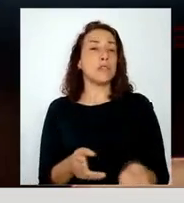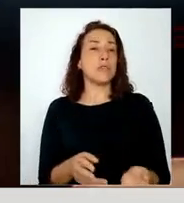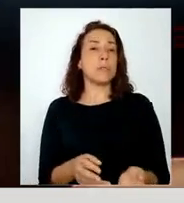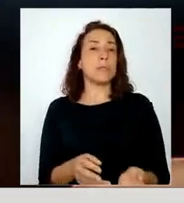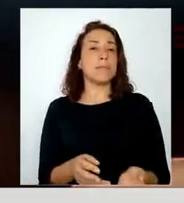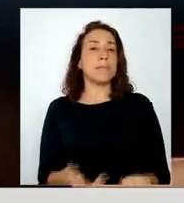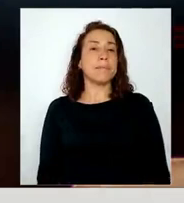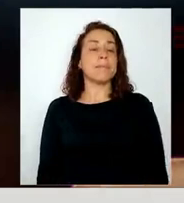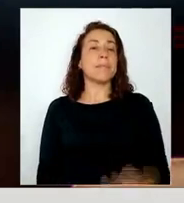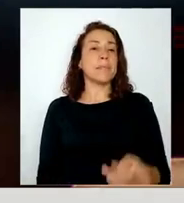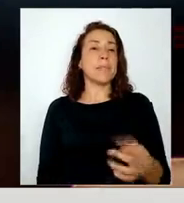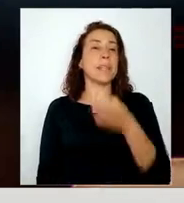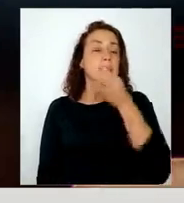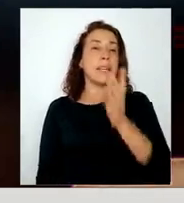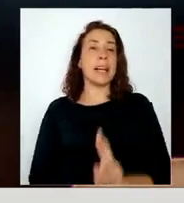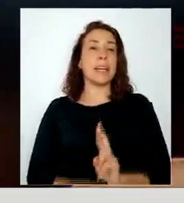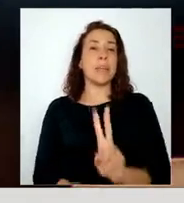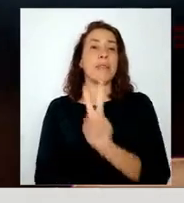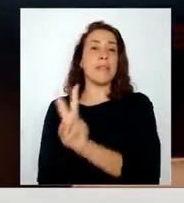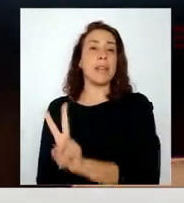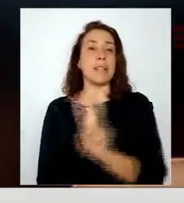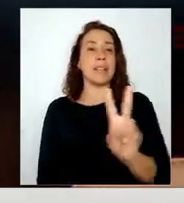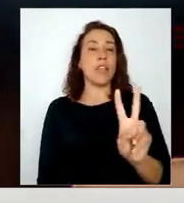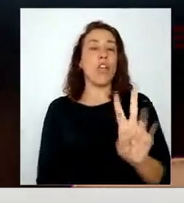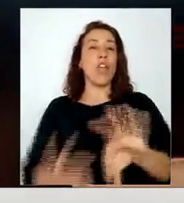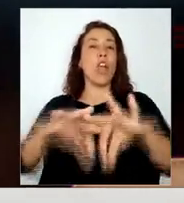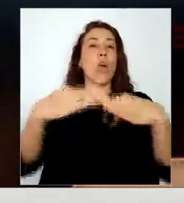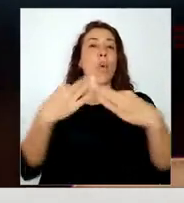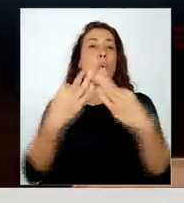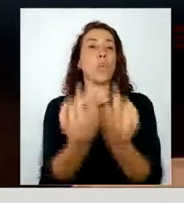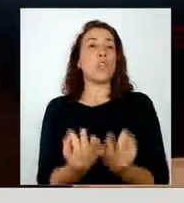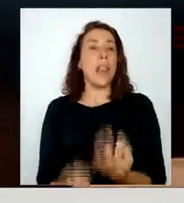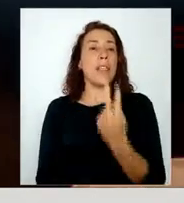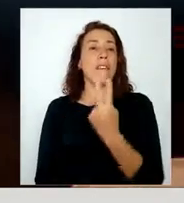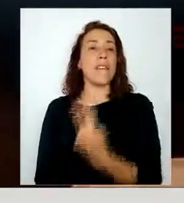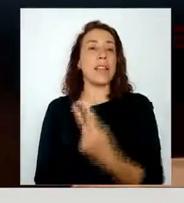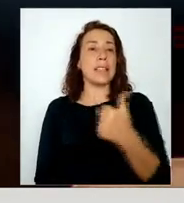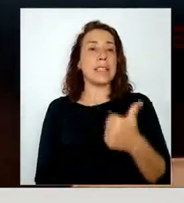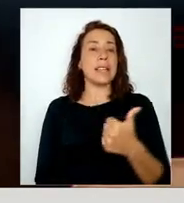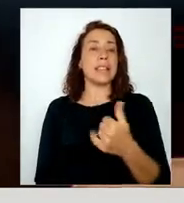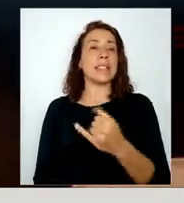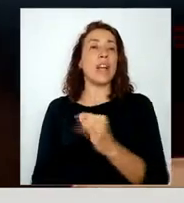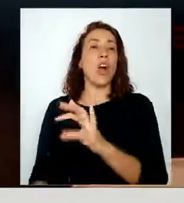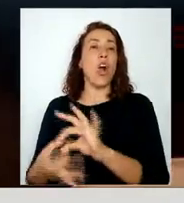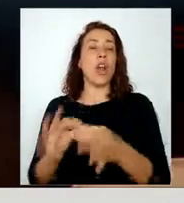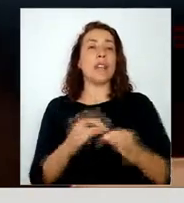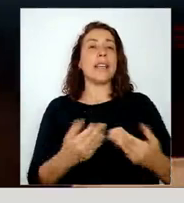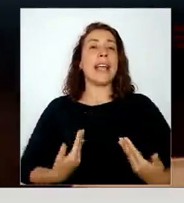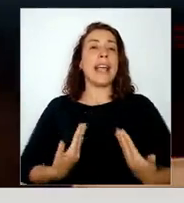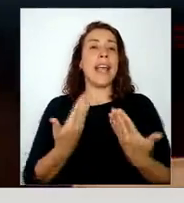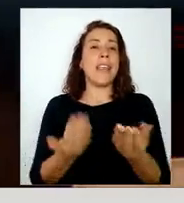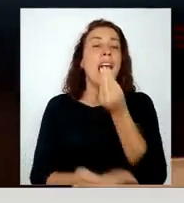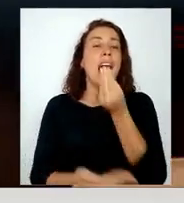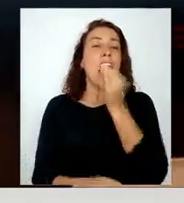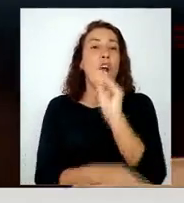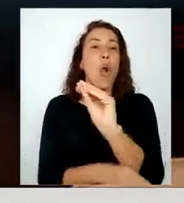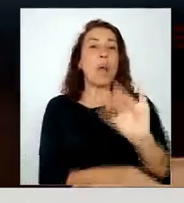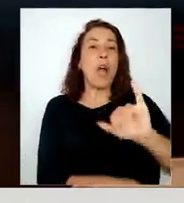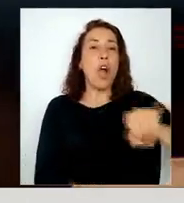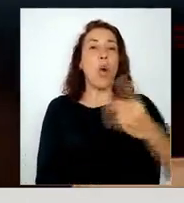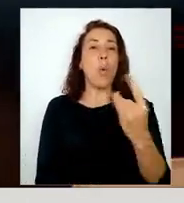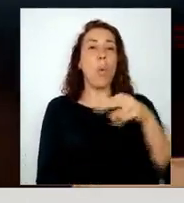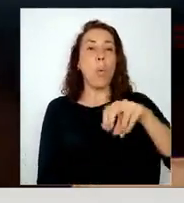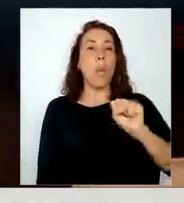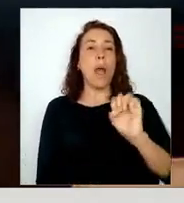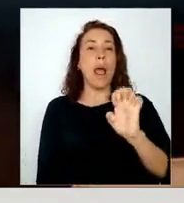representar a 22 de las 26 organismo que entregan alimentación a junaep por lo tanto creo que